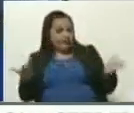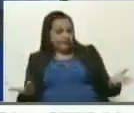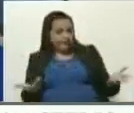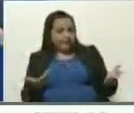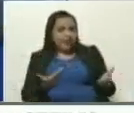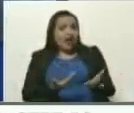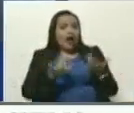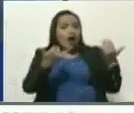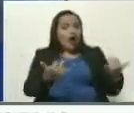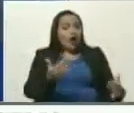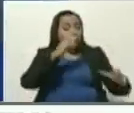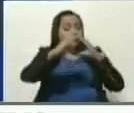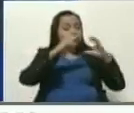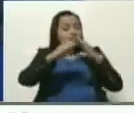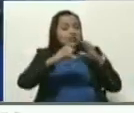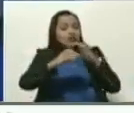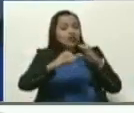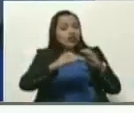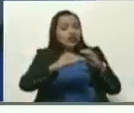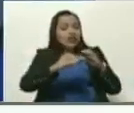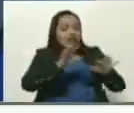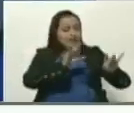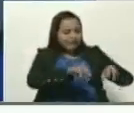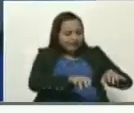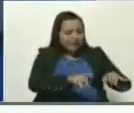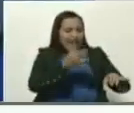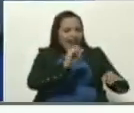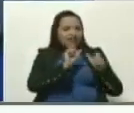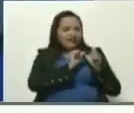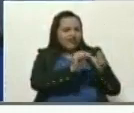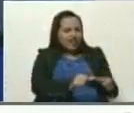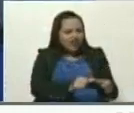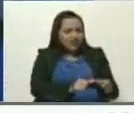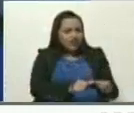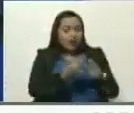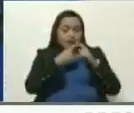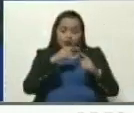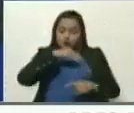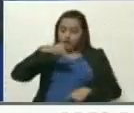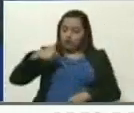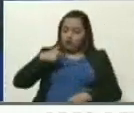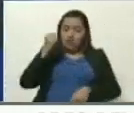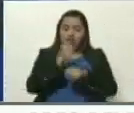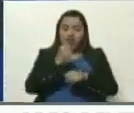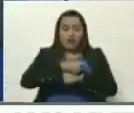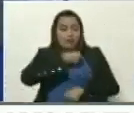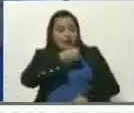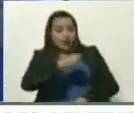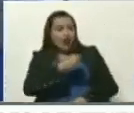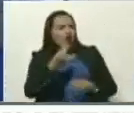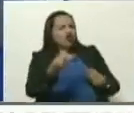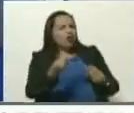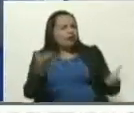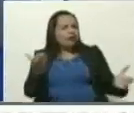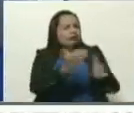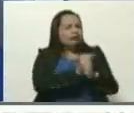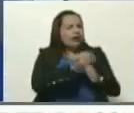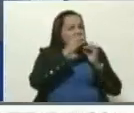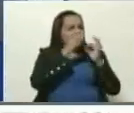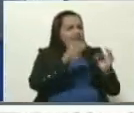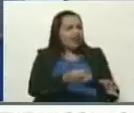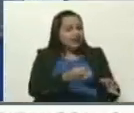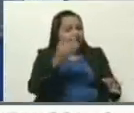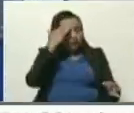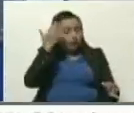digital se quedó para la vida. Ahora, ¿cómo hacemos los que hacemos comunicación para batallar por la verdad en el medio de